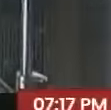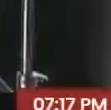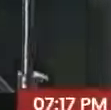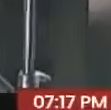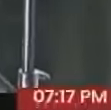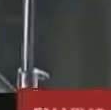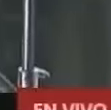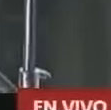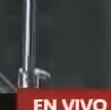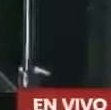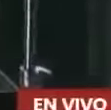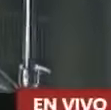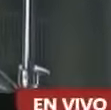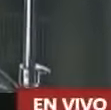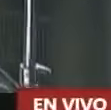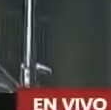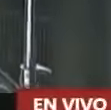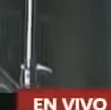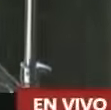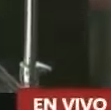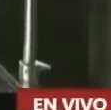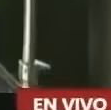Pero tenemos otro invitado también.